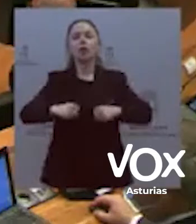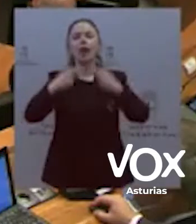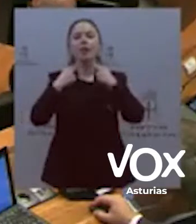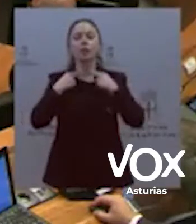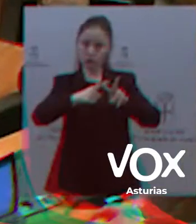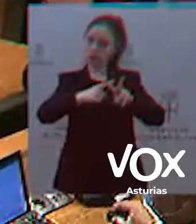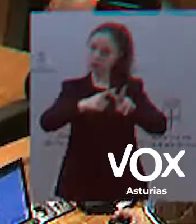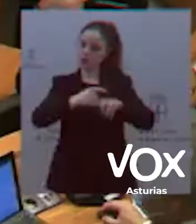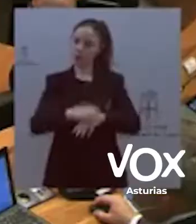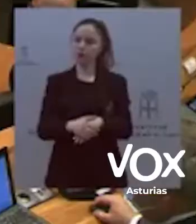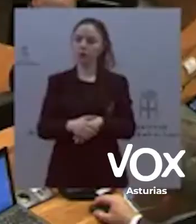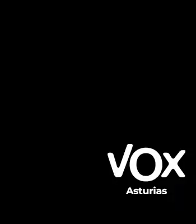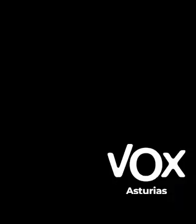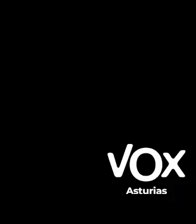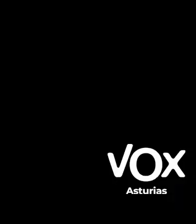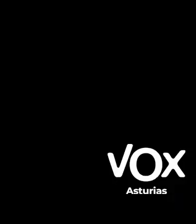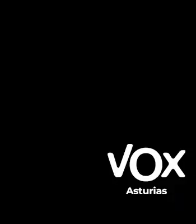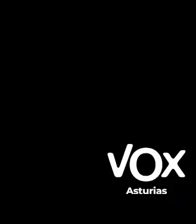siento vergüenza ajena, mucha vergüenza ajena.